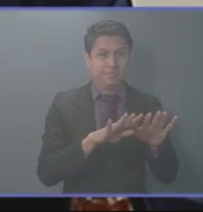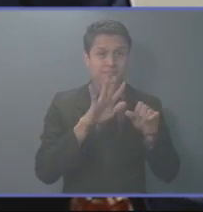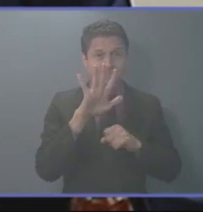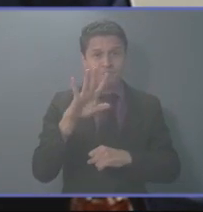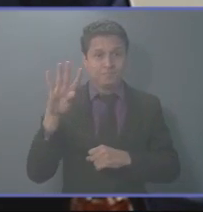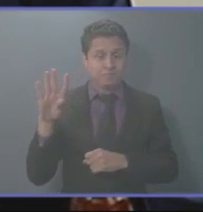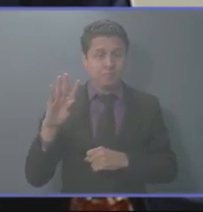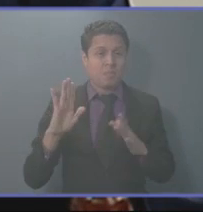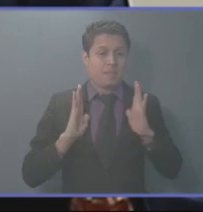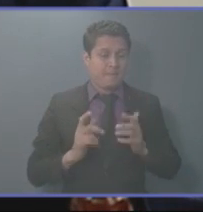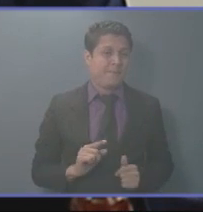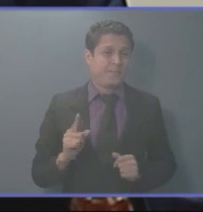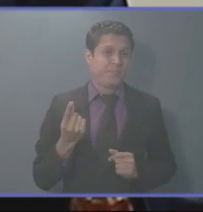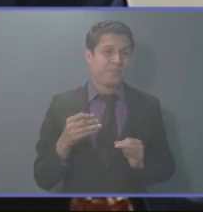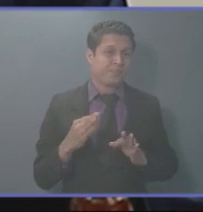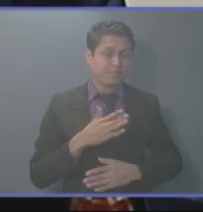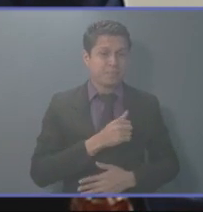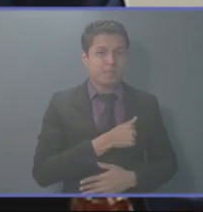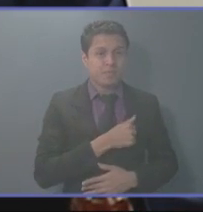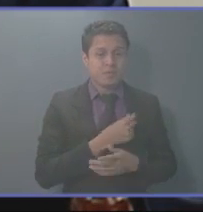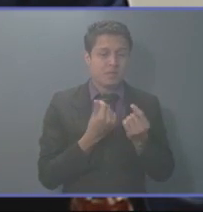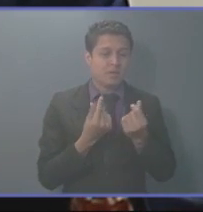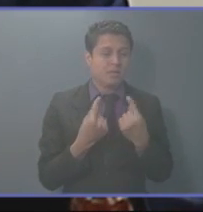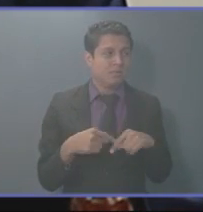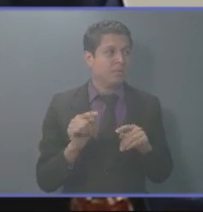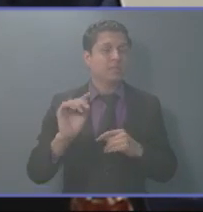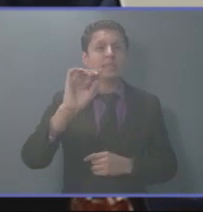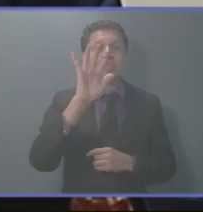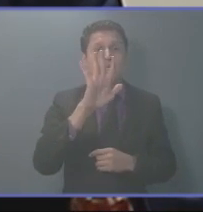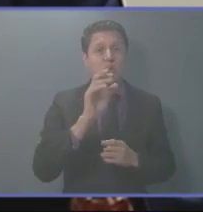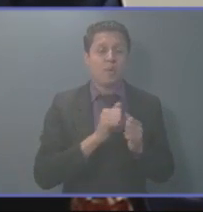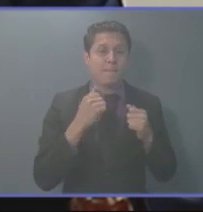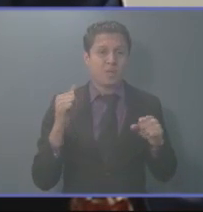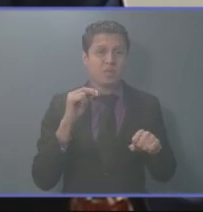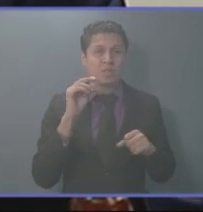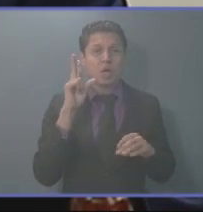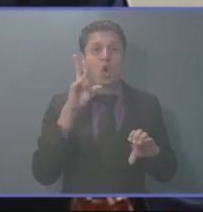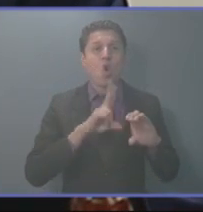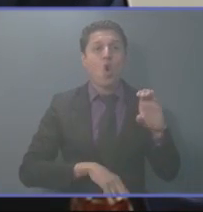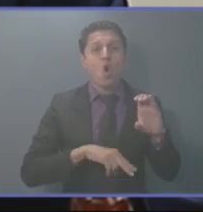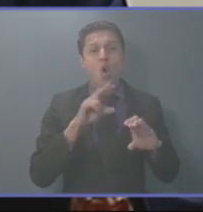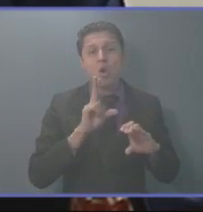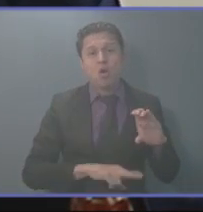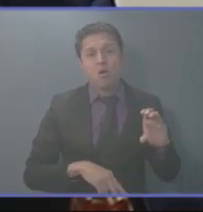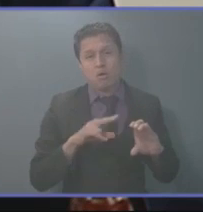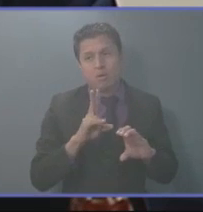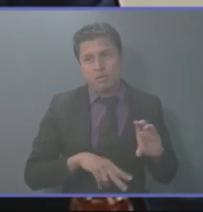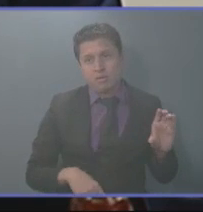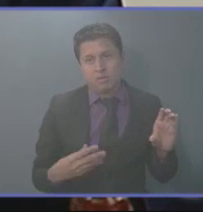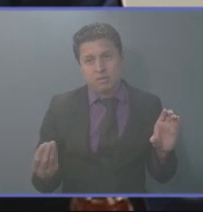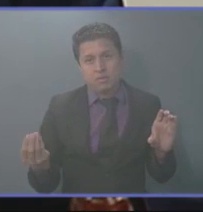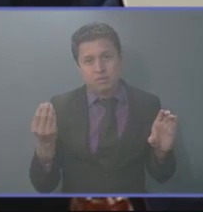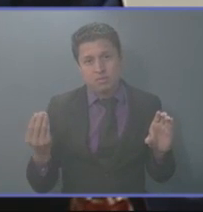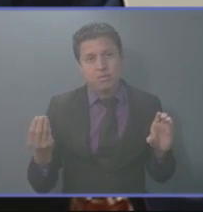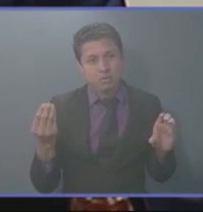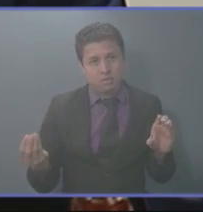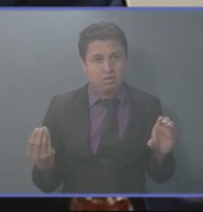el gobierno únicamente tiene la obligación de invertir 5 millones de colones, que son